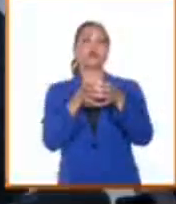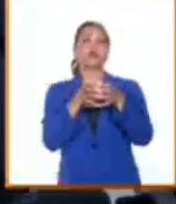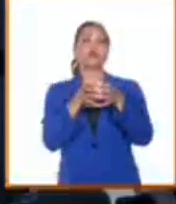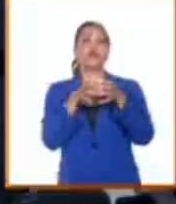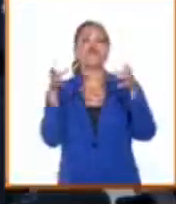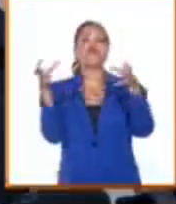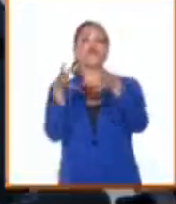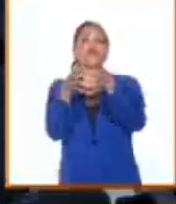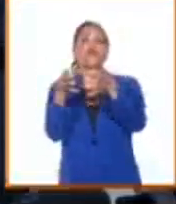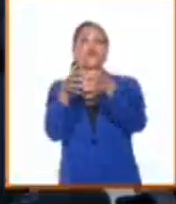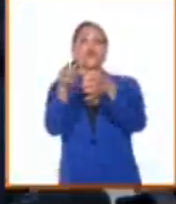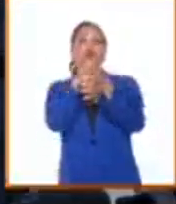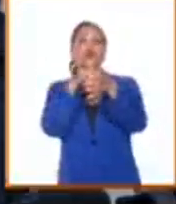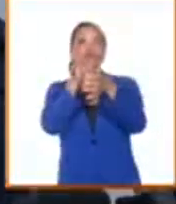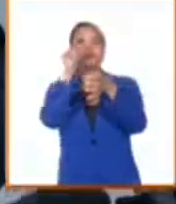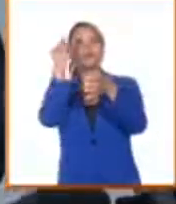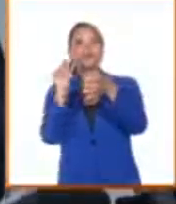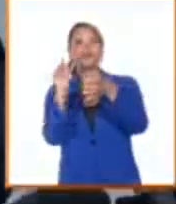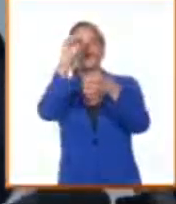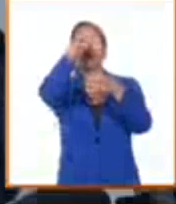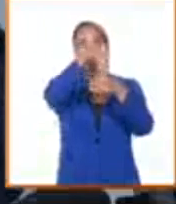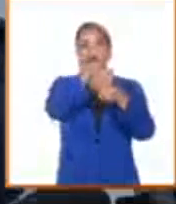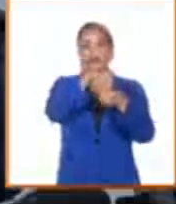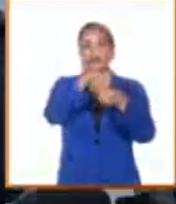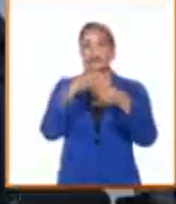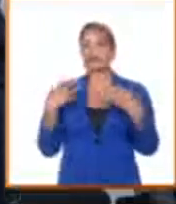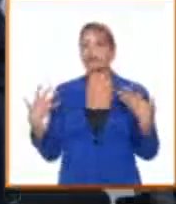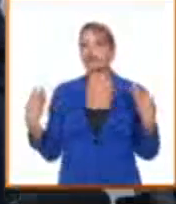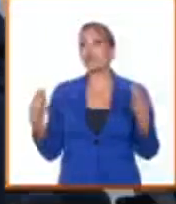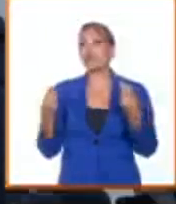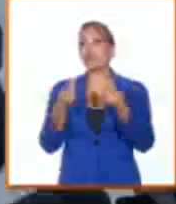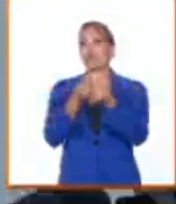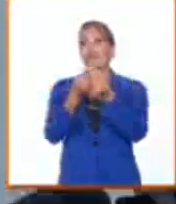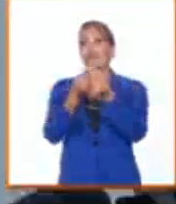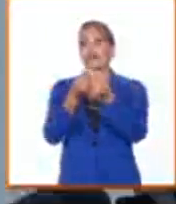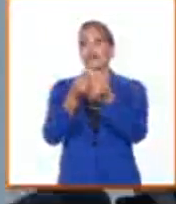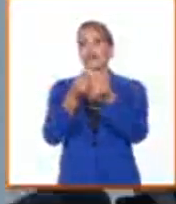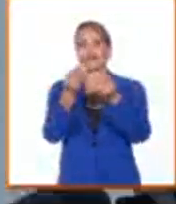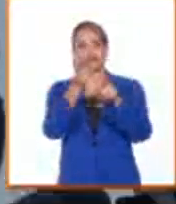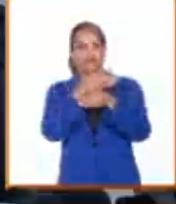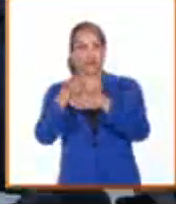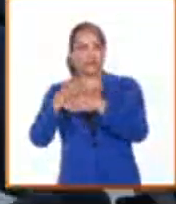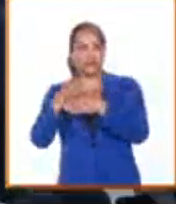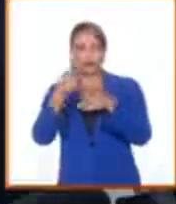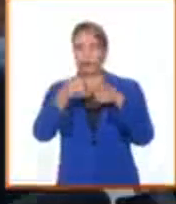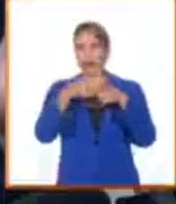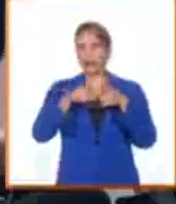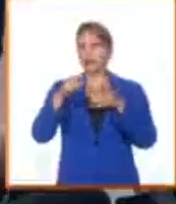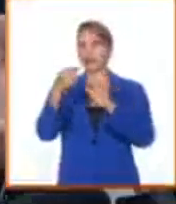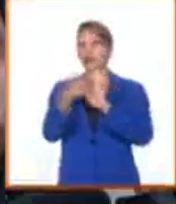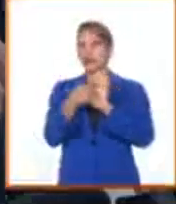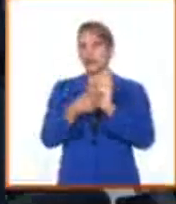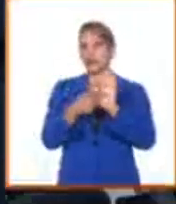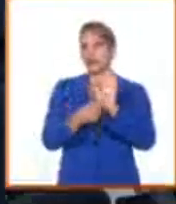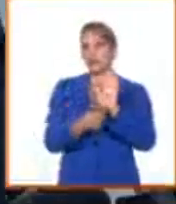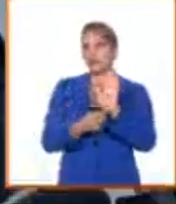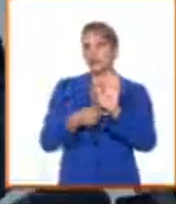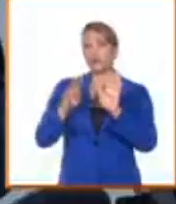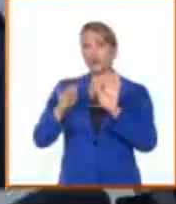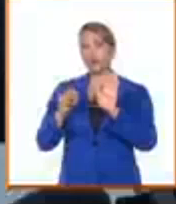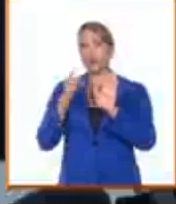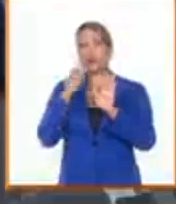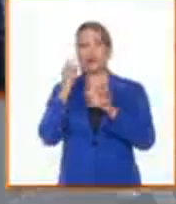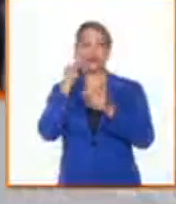un grupo de personas unidas con recursos, normas, para alcanzar determinados